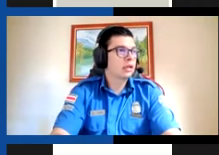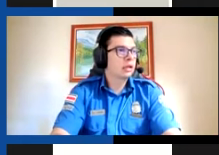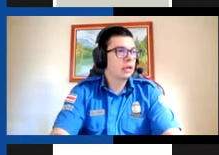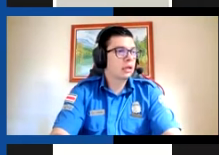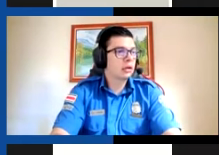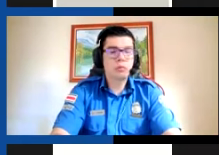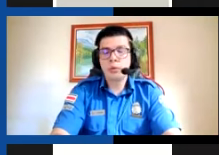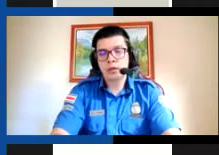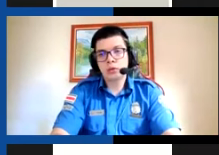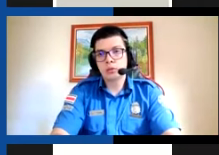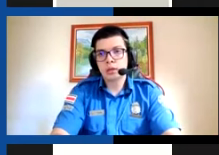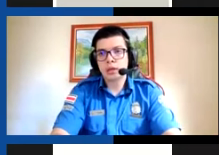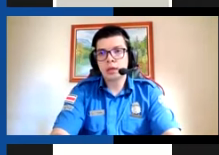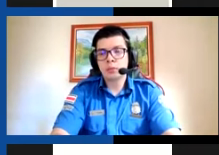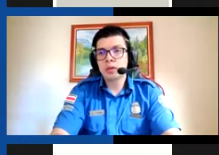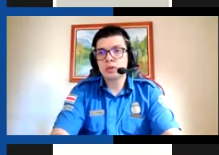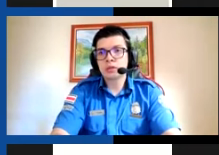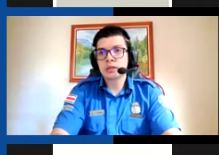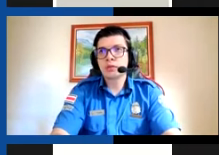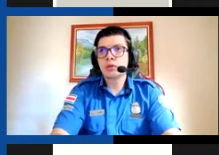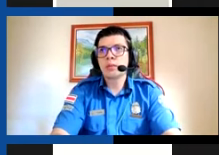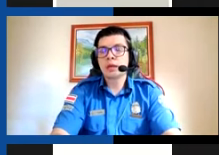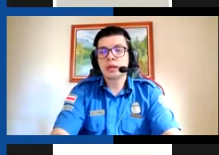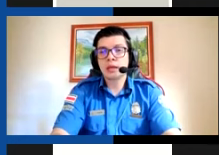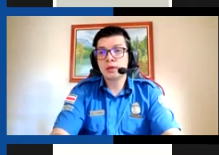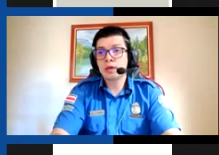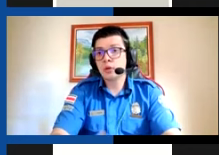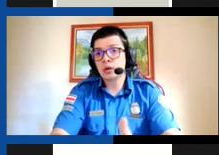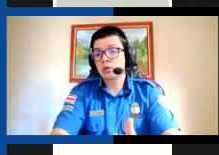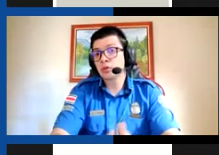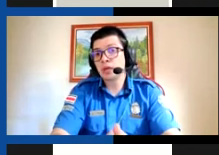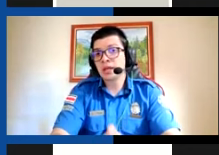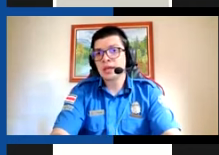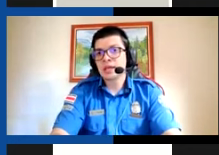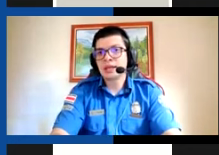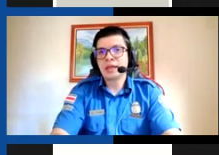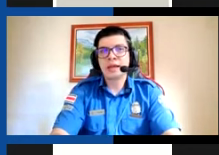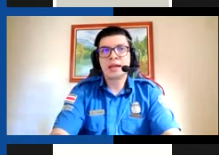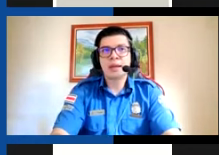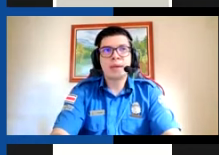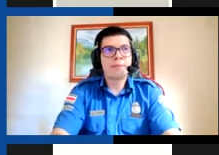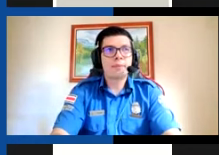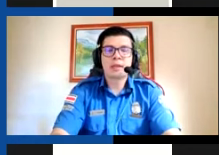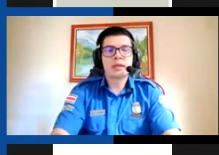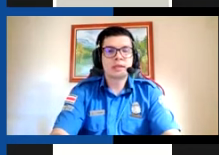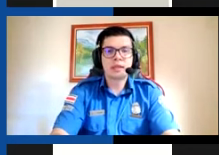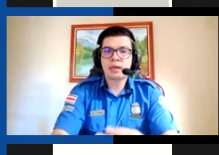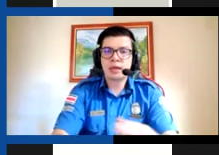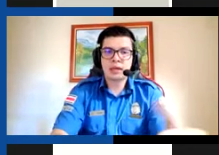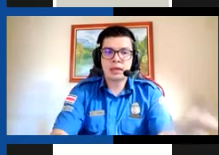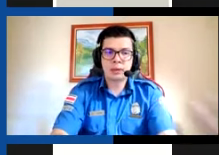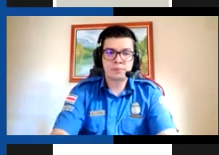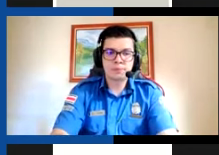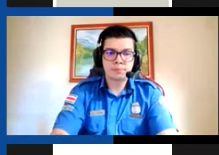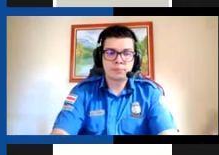estar en algún momento envueltos en algún tema que tenga que ver con el uso de GLP, ya